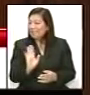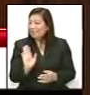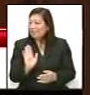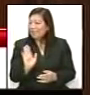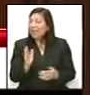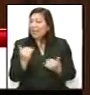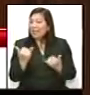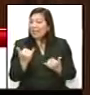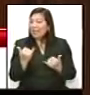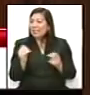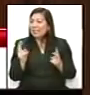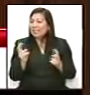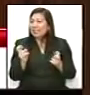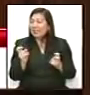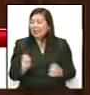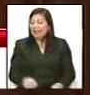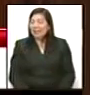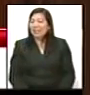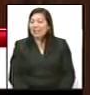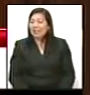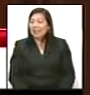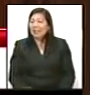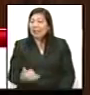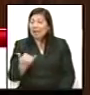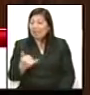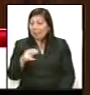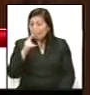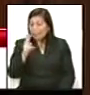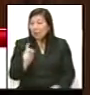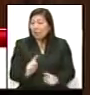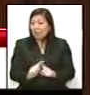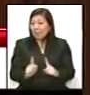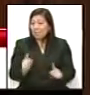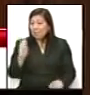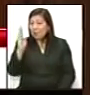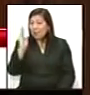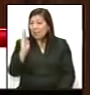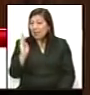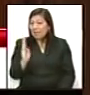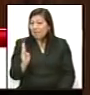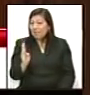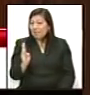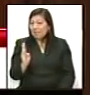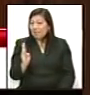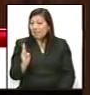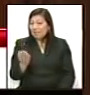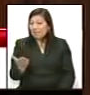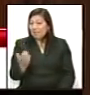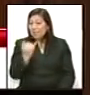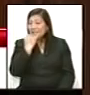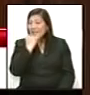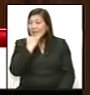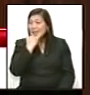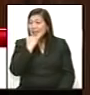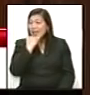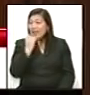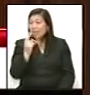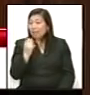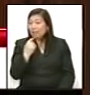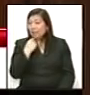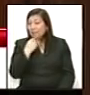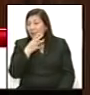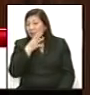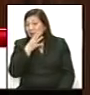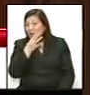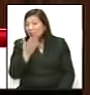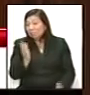es el tema, ¿se dan cuenta? Y aquí en el Perú, a diferencia de Brasil, se ha cometido el error fundamental, no sé si será error